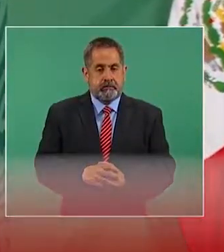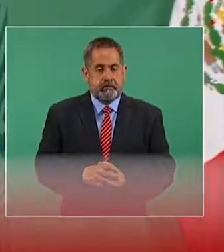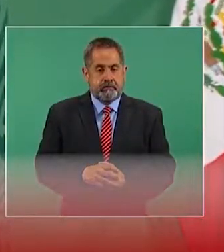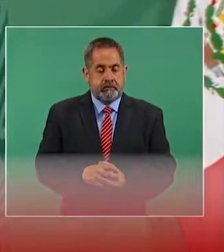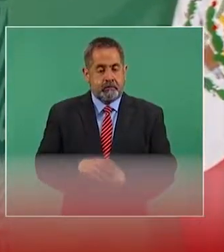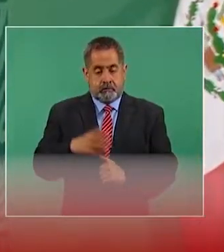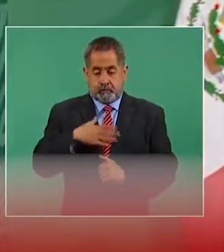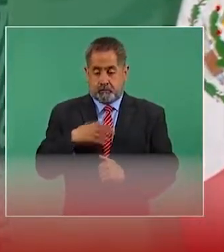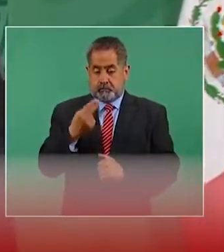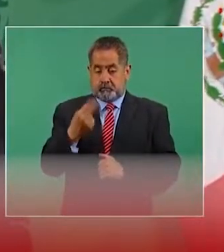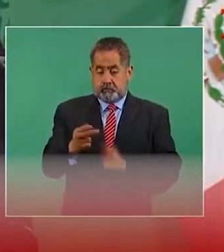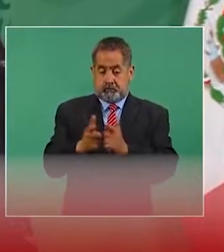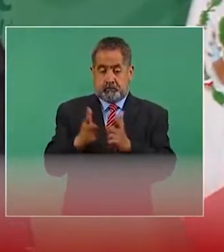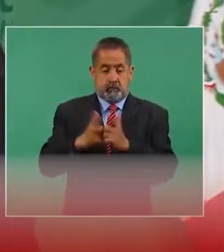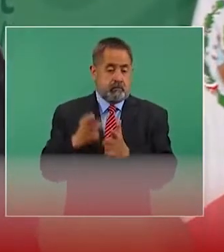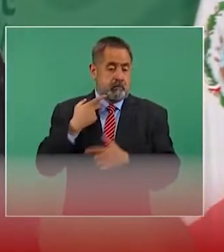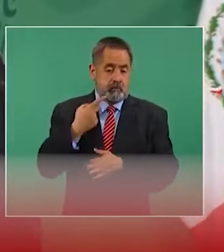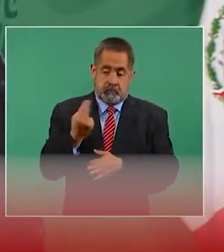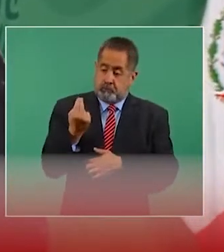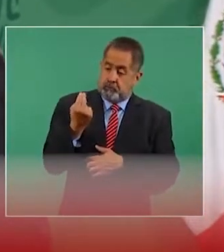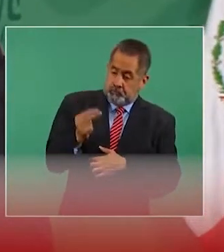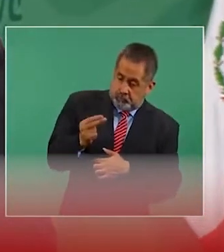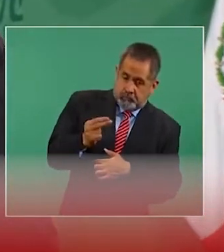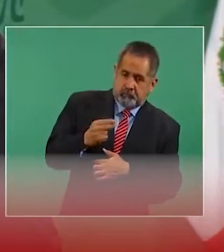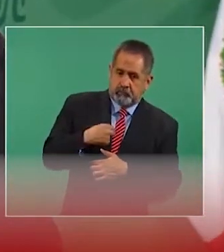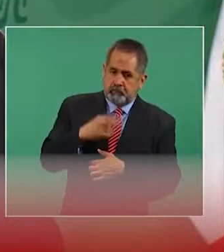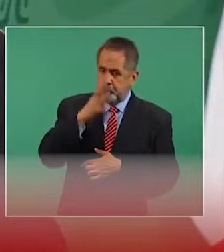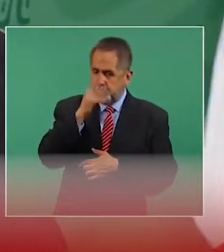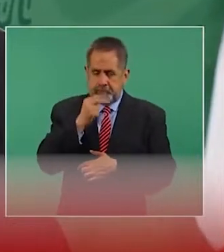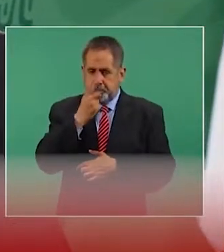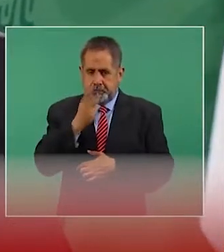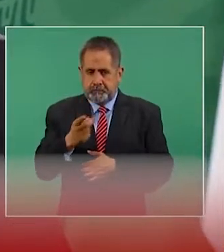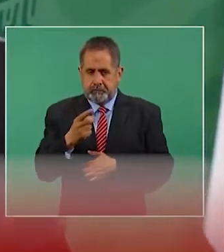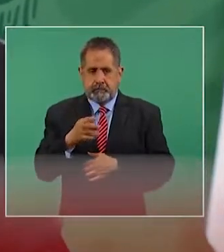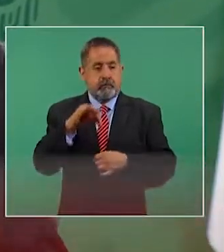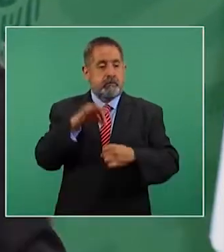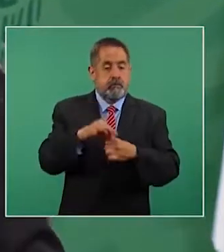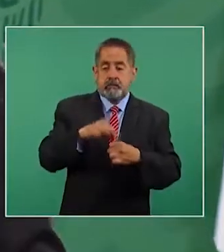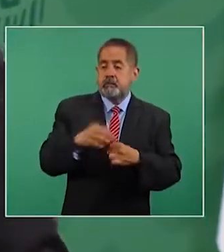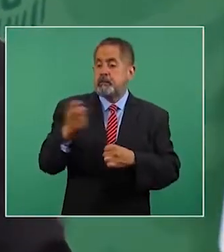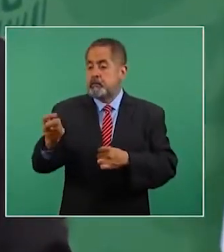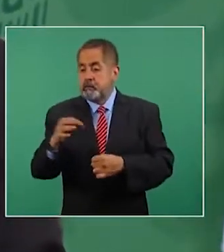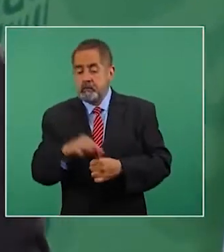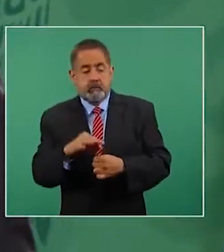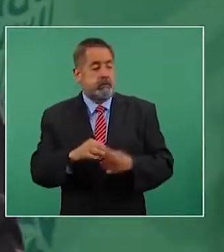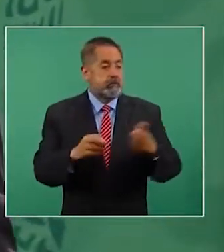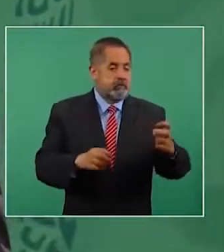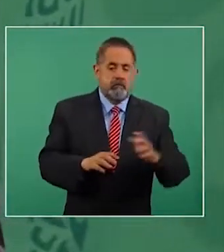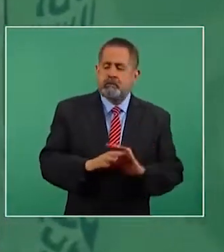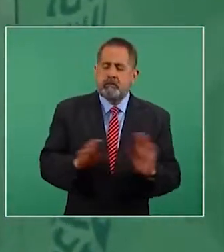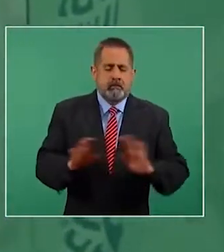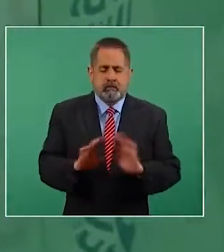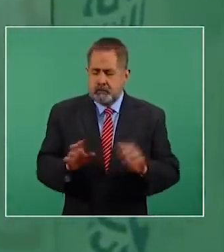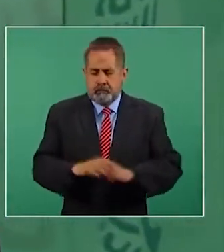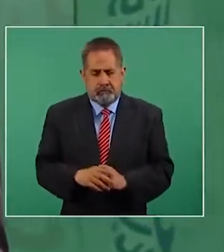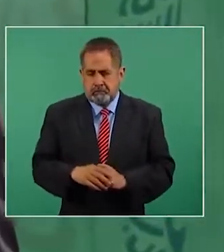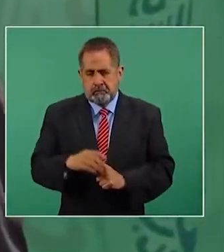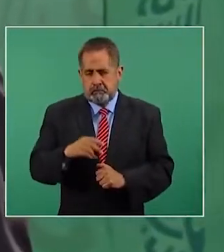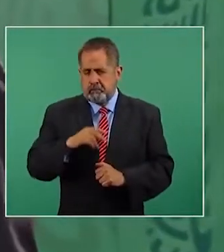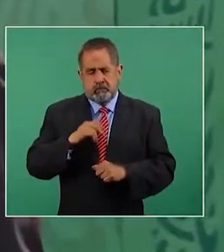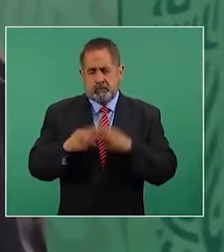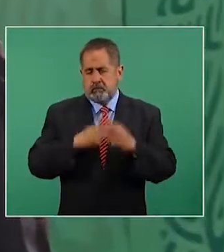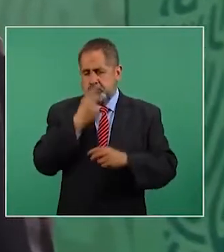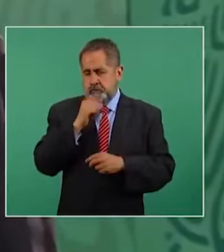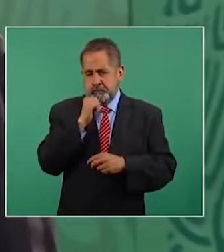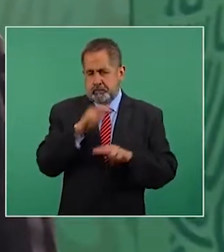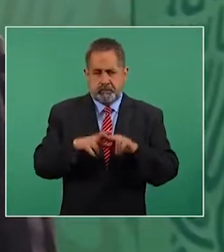voy a mencionar partidos, no voy a decir voten por este, voten por este otro. Otro asunto también